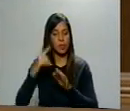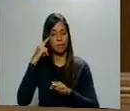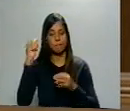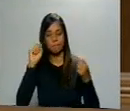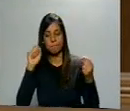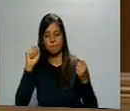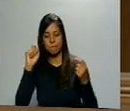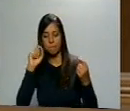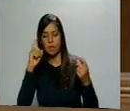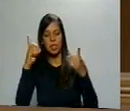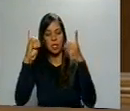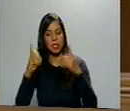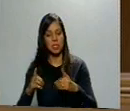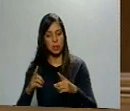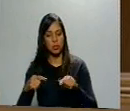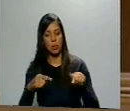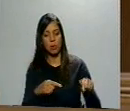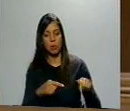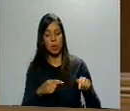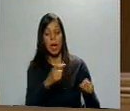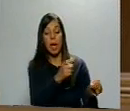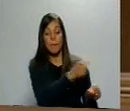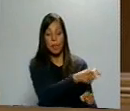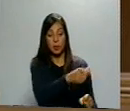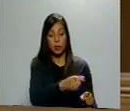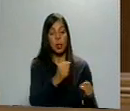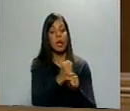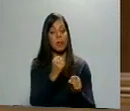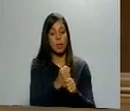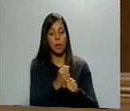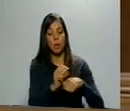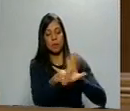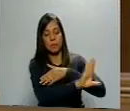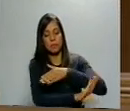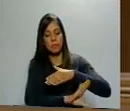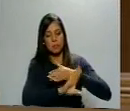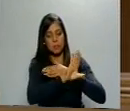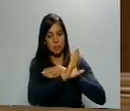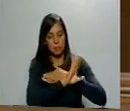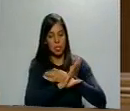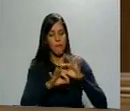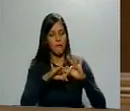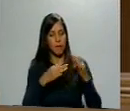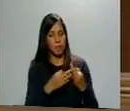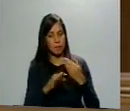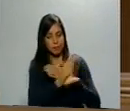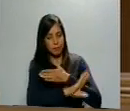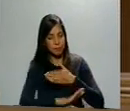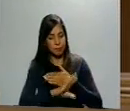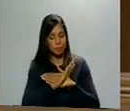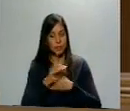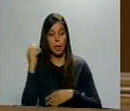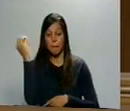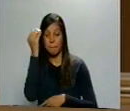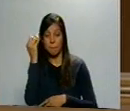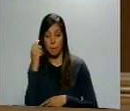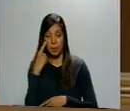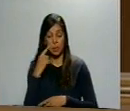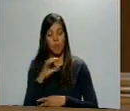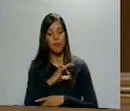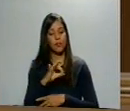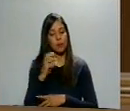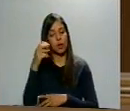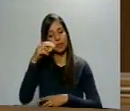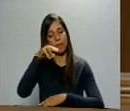medidas necesarias para garantizar la debida protección integral de los trabajadores, trabajadoras y su familia, considerando que es función de la Asamblea